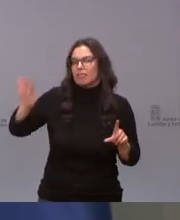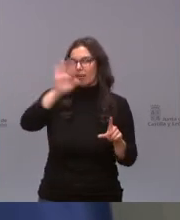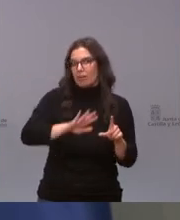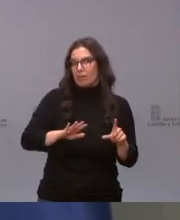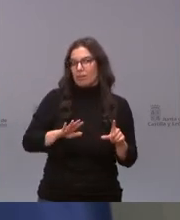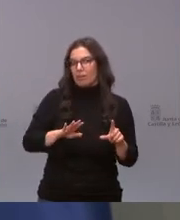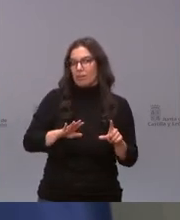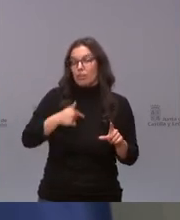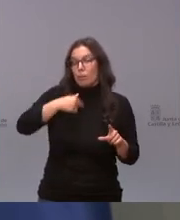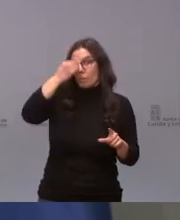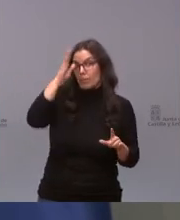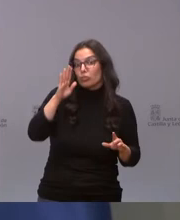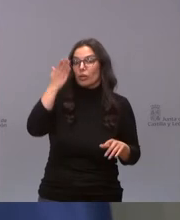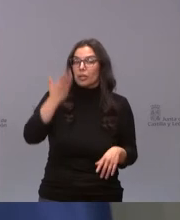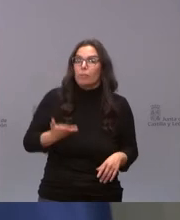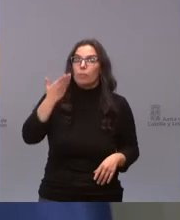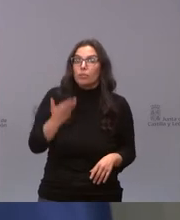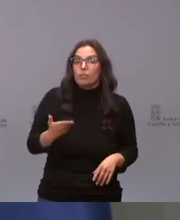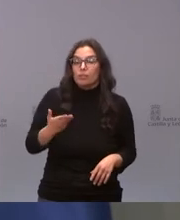creo que es importante